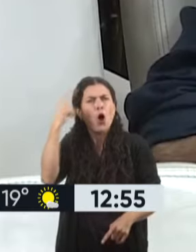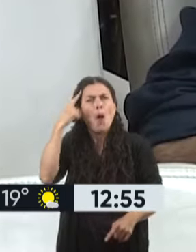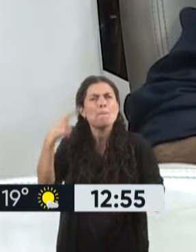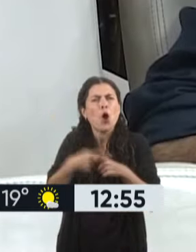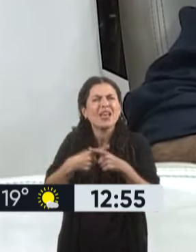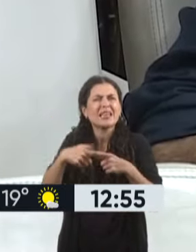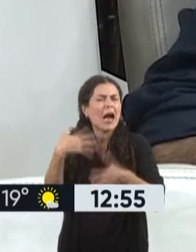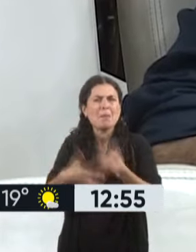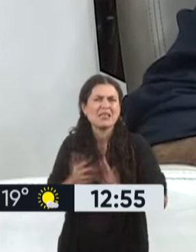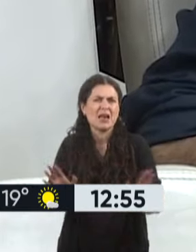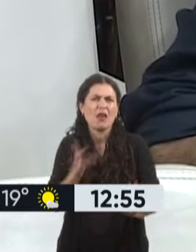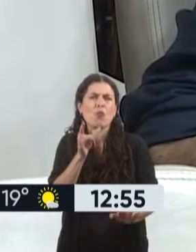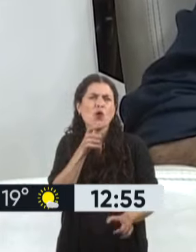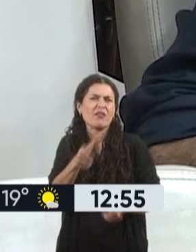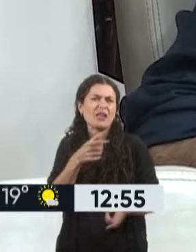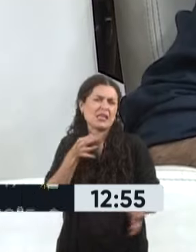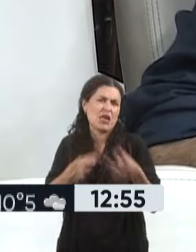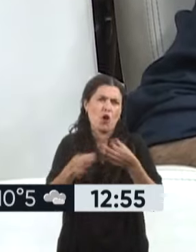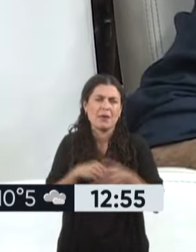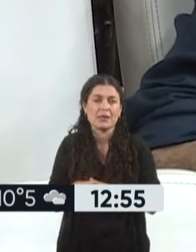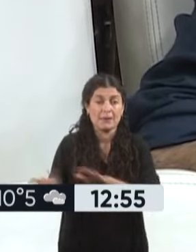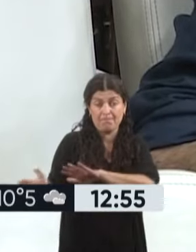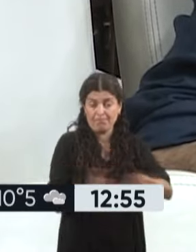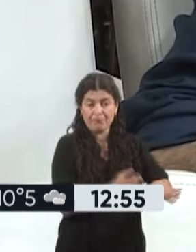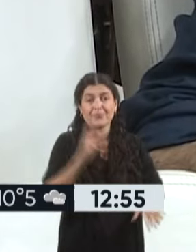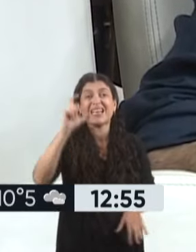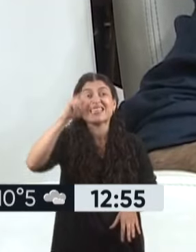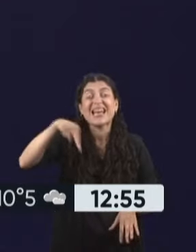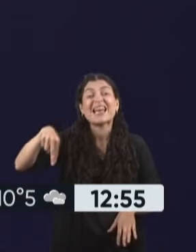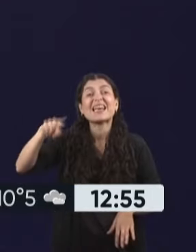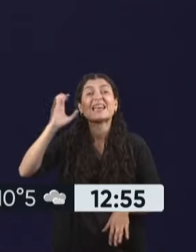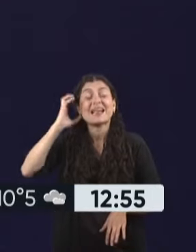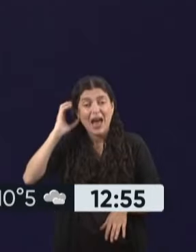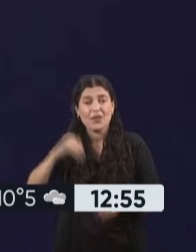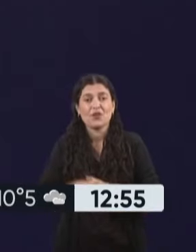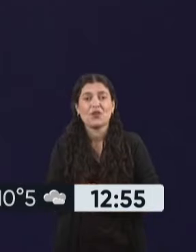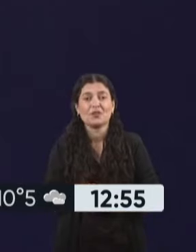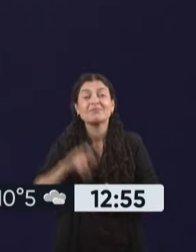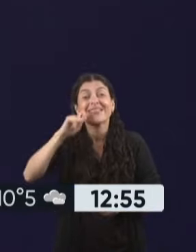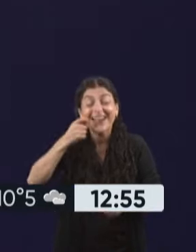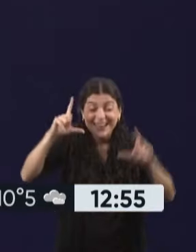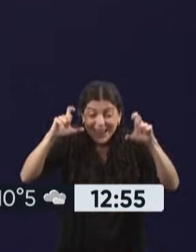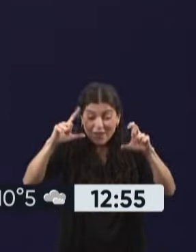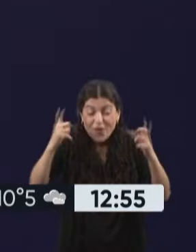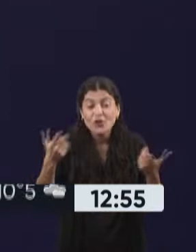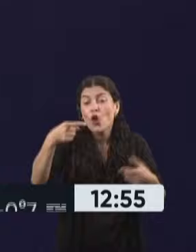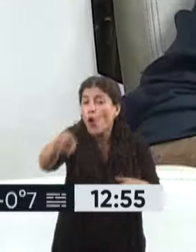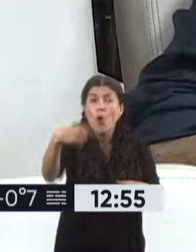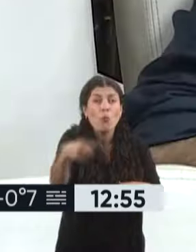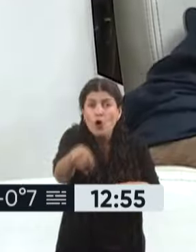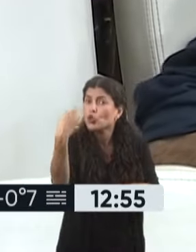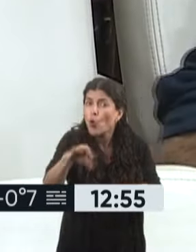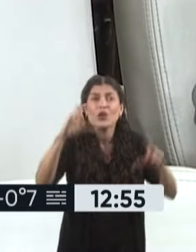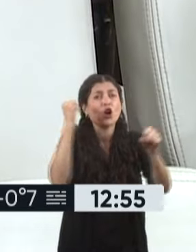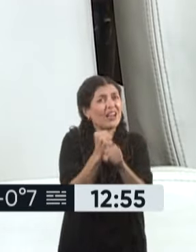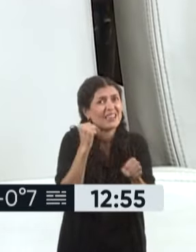Vocero, ¿qué tal? Buenos días. Nicolás Gallardo de CNN Radio. Qué linda foto que el otro día compartí. Sí. El único laburante sos vos al final, ¿viste? No, bueno, estuvo